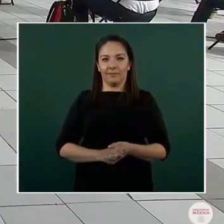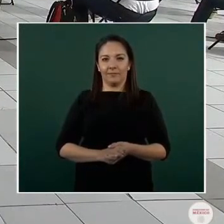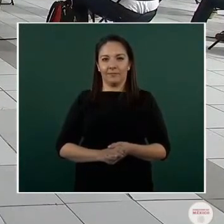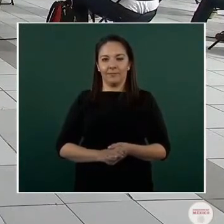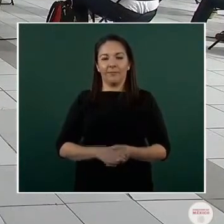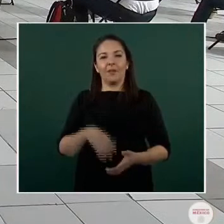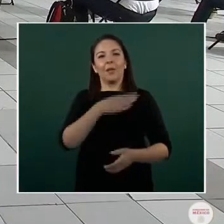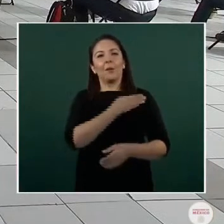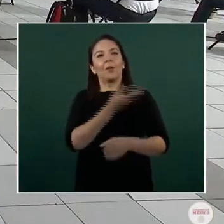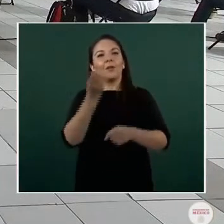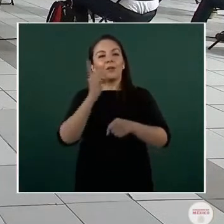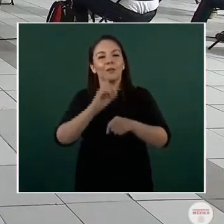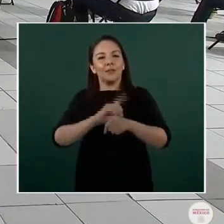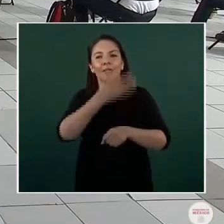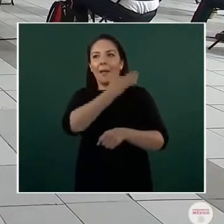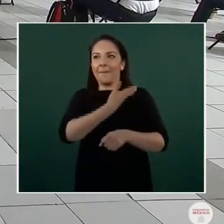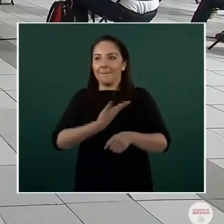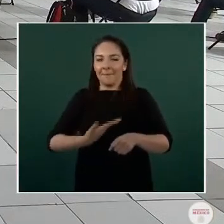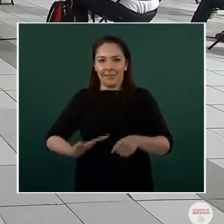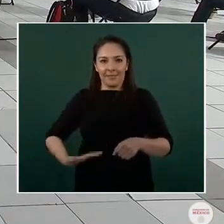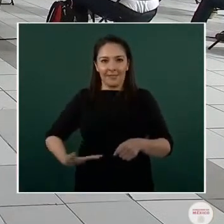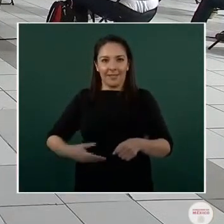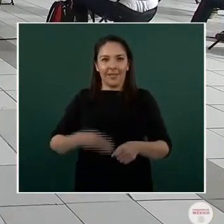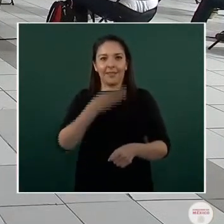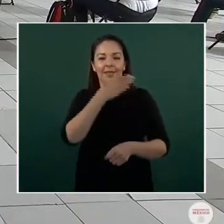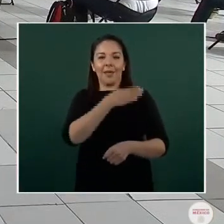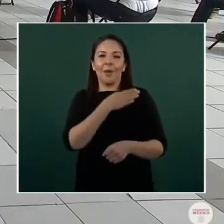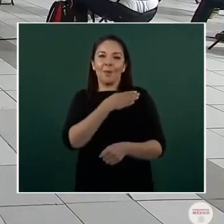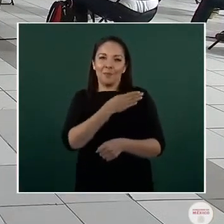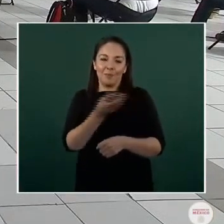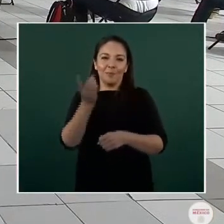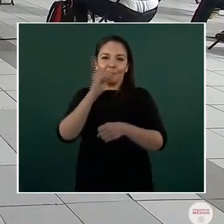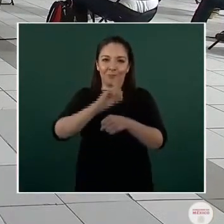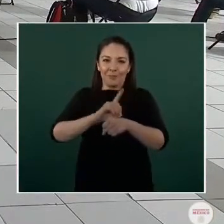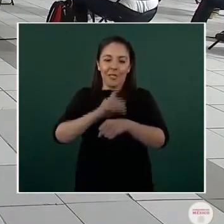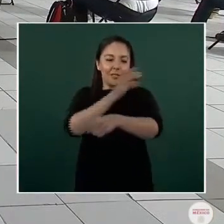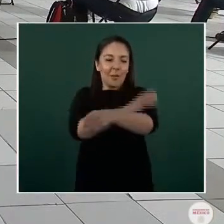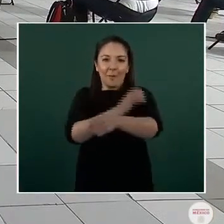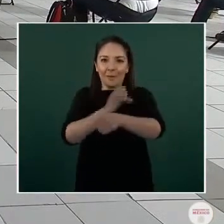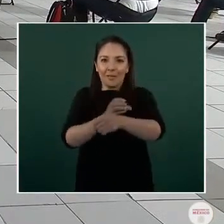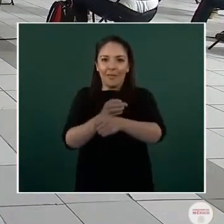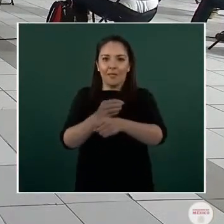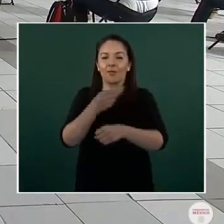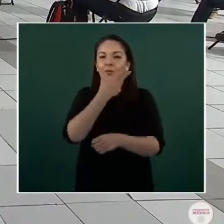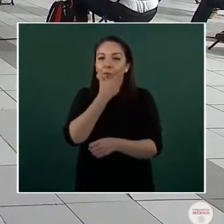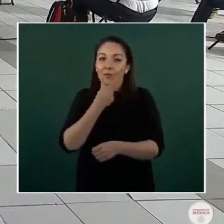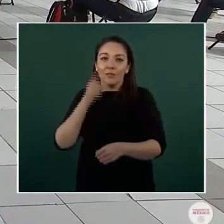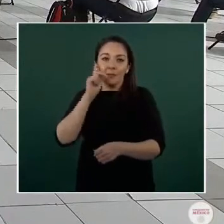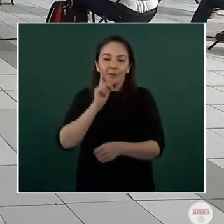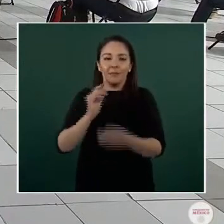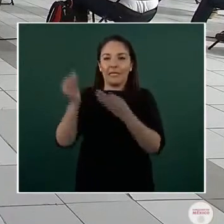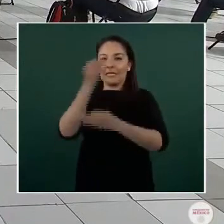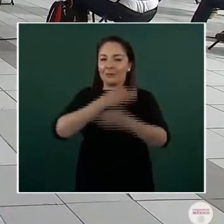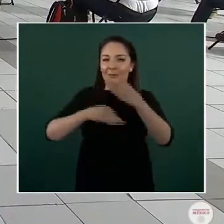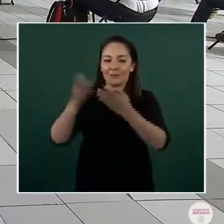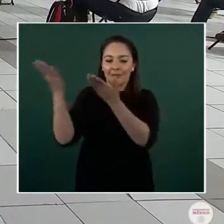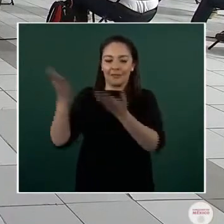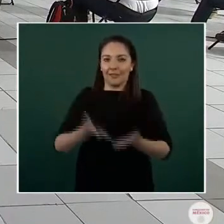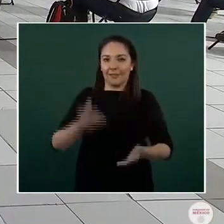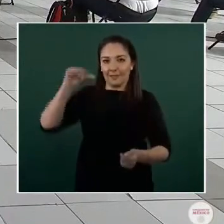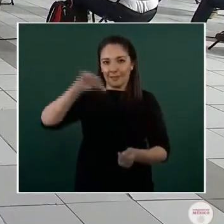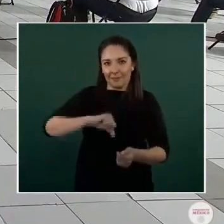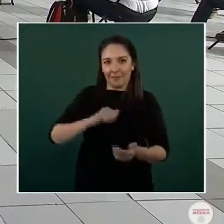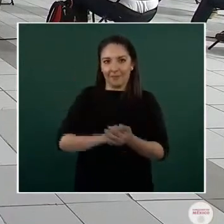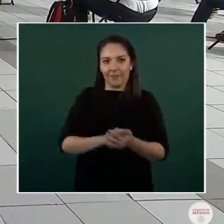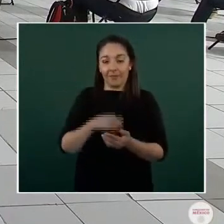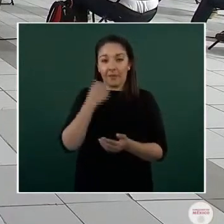Buenos días, señor presidente. Muy buenos días, compañeras, compañeros, a todos los presentes. ¿Quién es quién en el precio